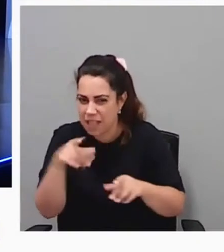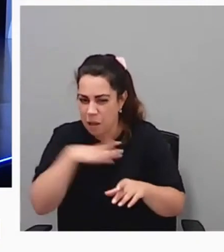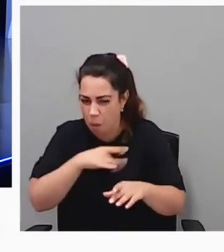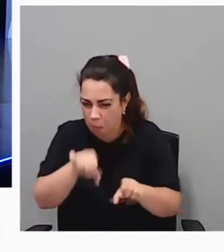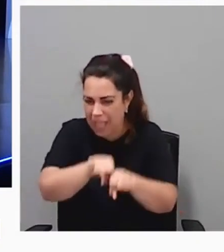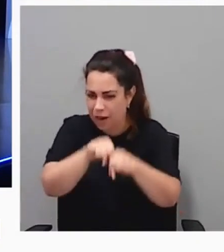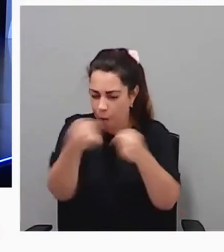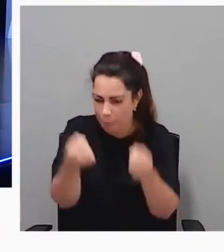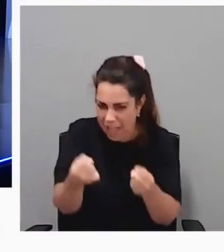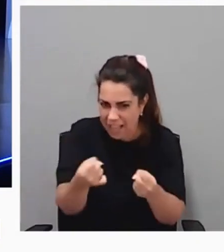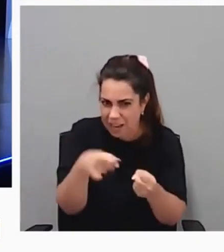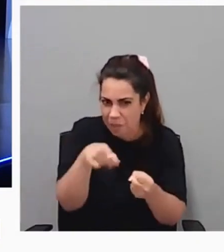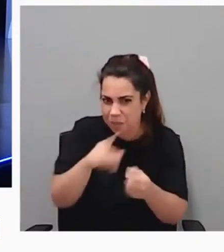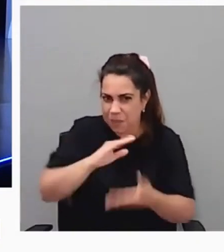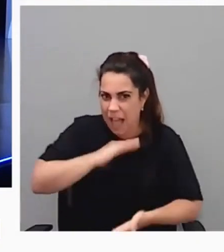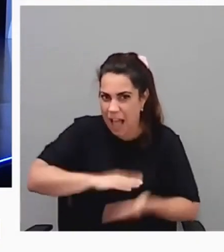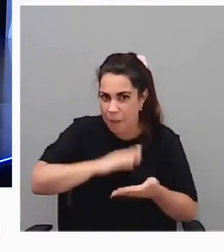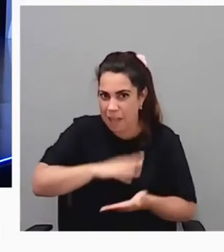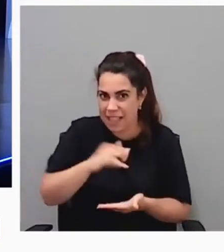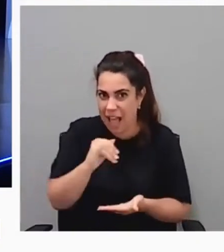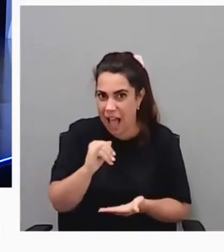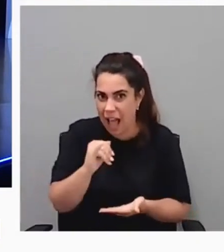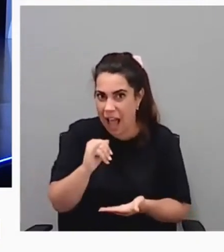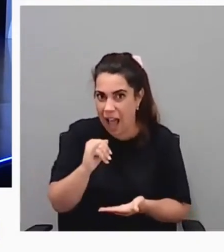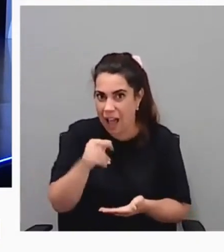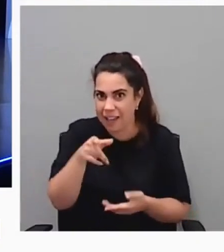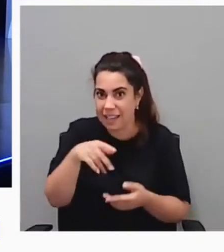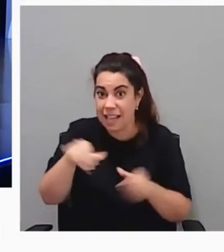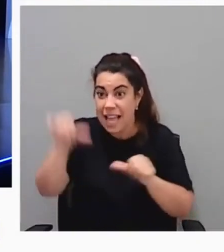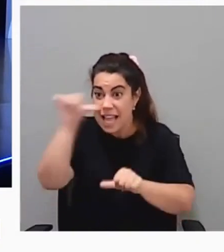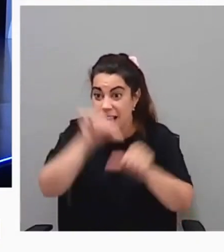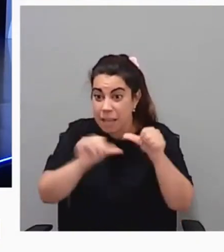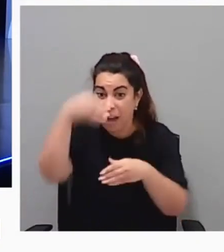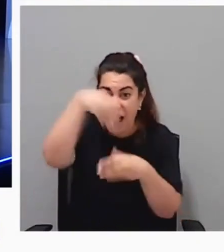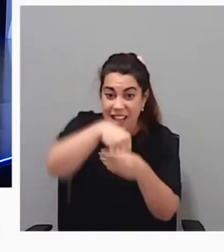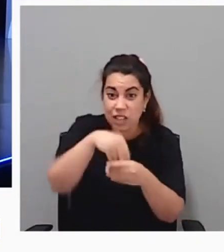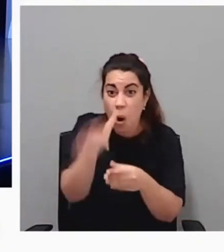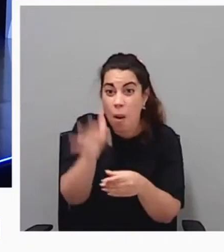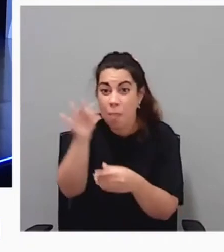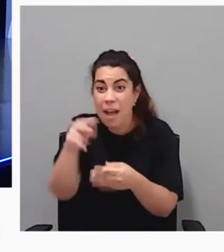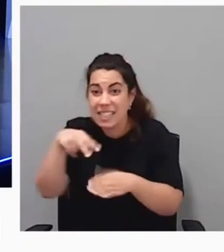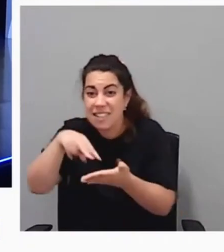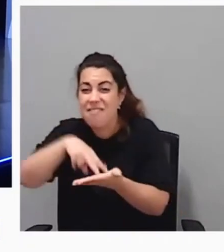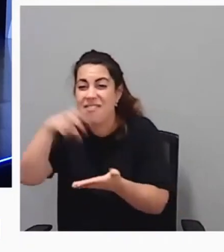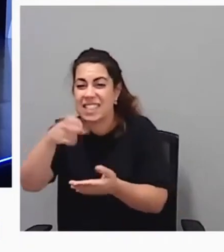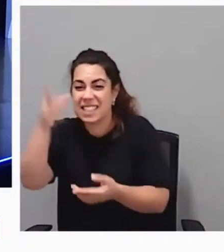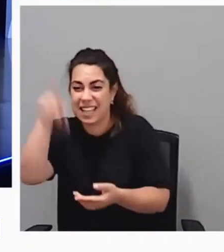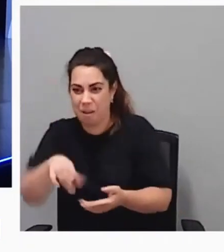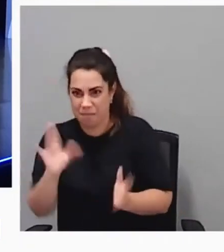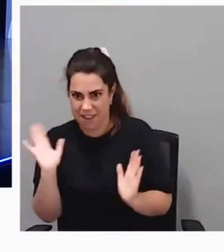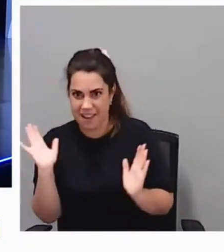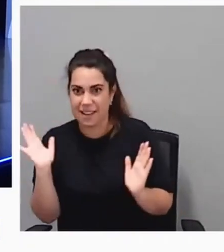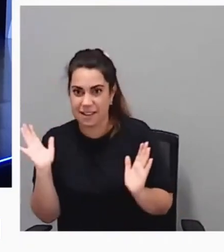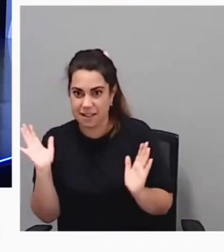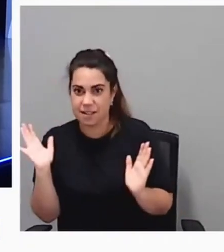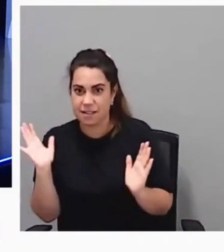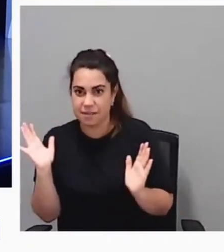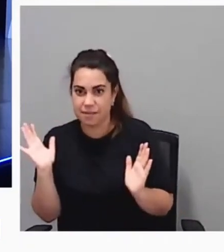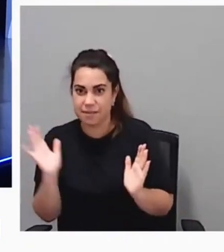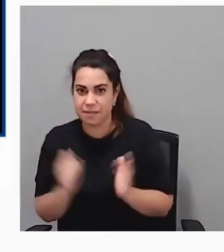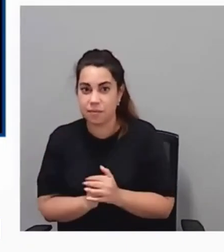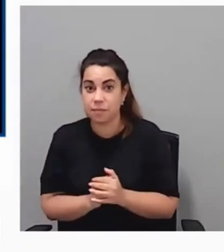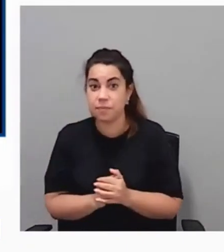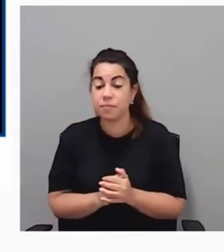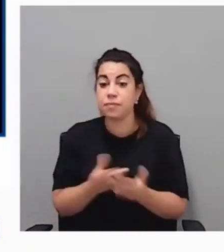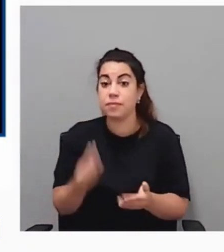capaz de no solo hacer química, sino física. Y es que la clave de por qué la